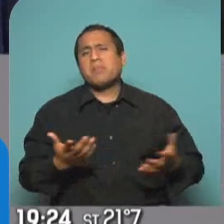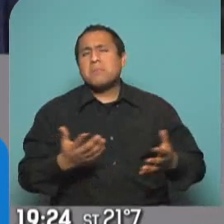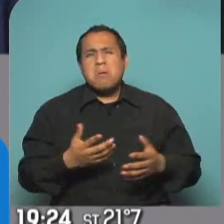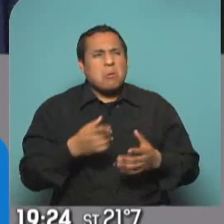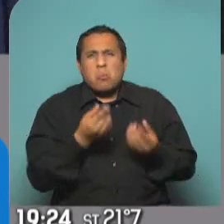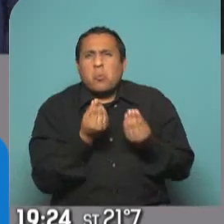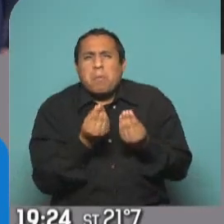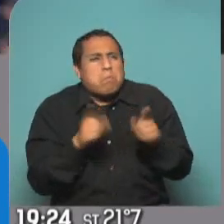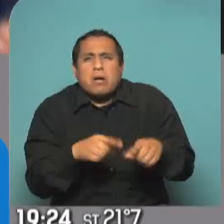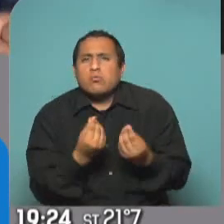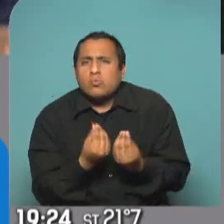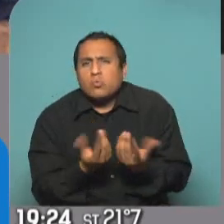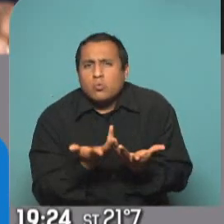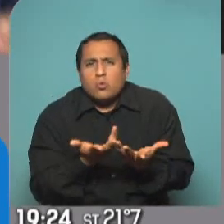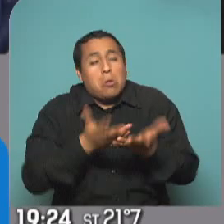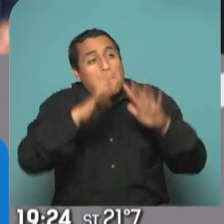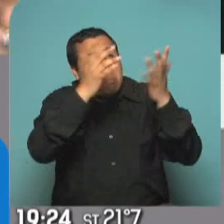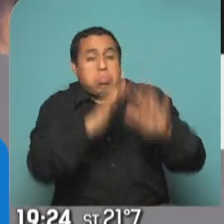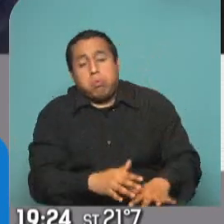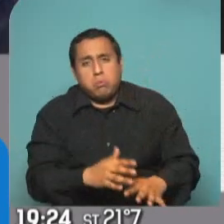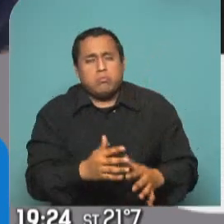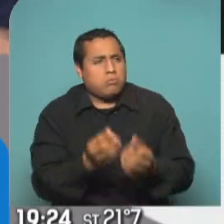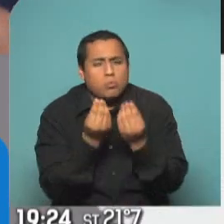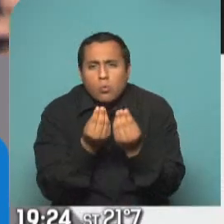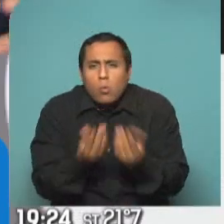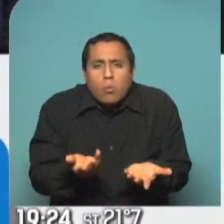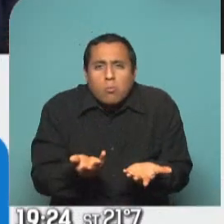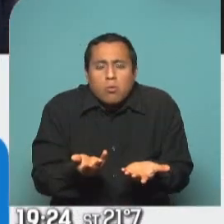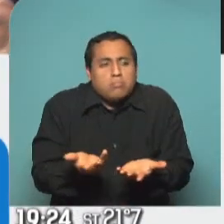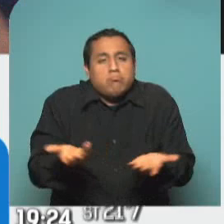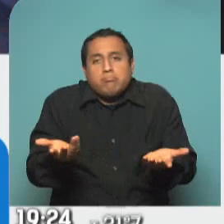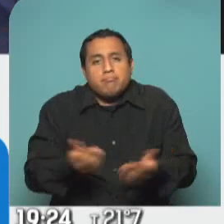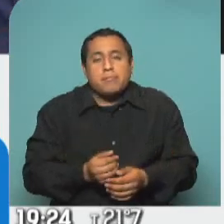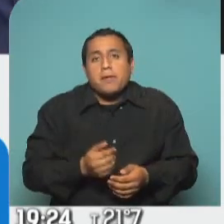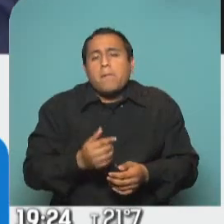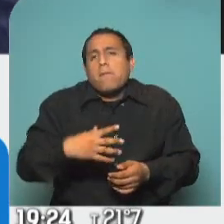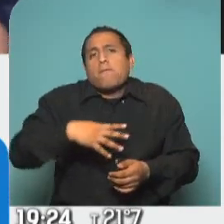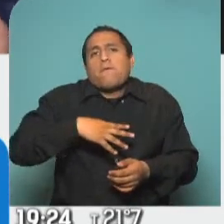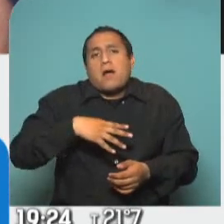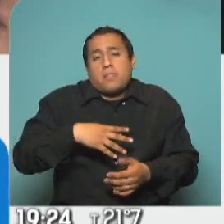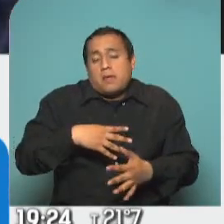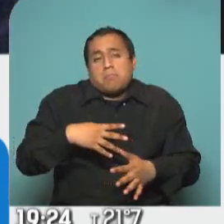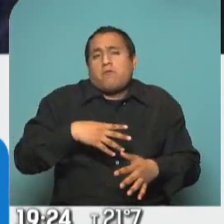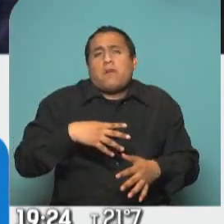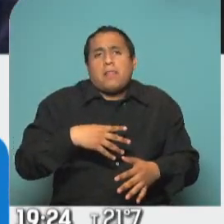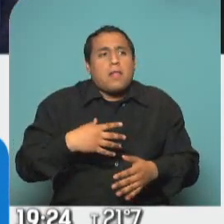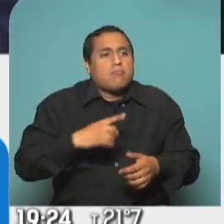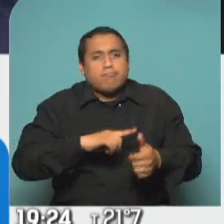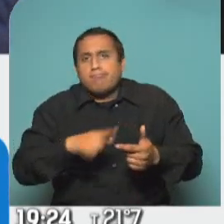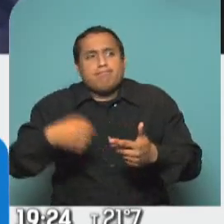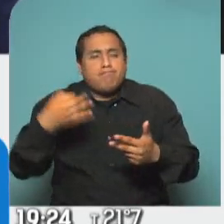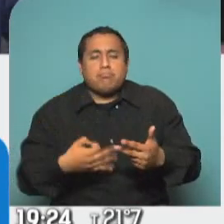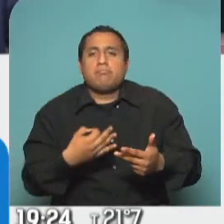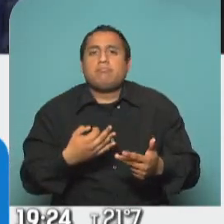qué es lo que ocurrió para que se produzca este terrible derrumbe. No hay, por lo menos hasta ahora, precisiones al respecto y